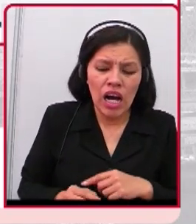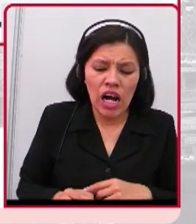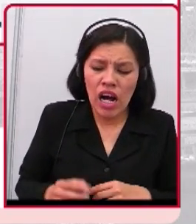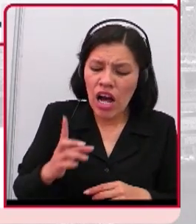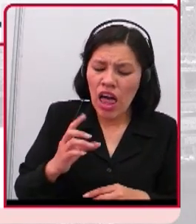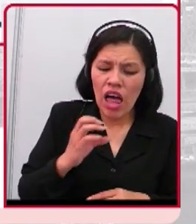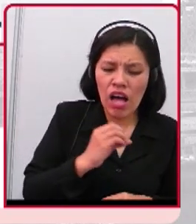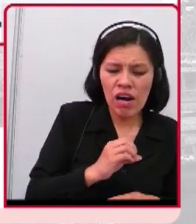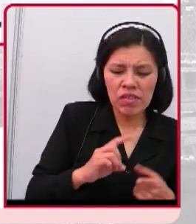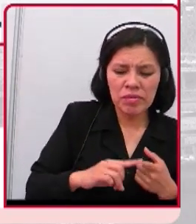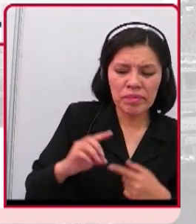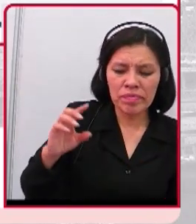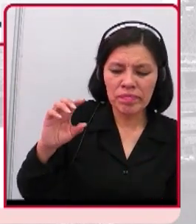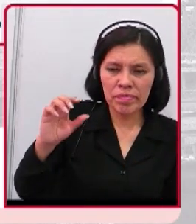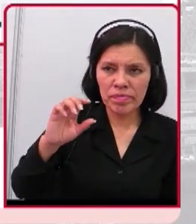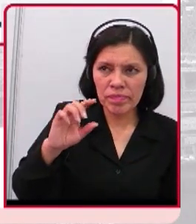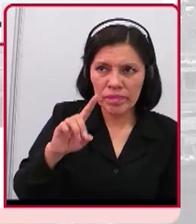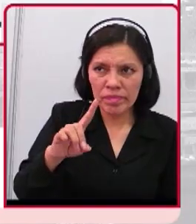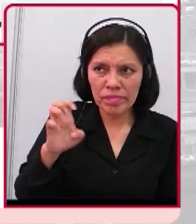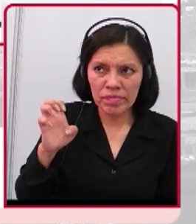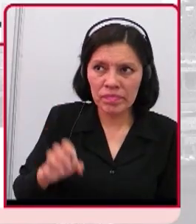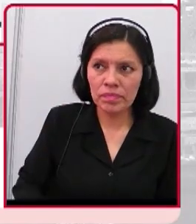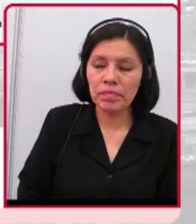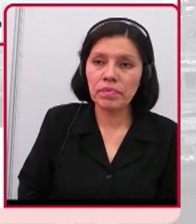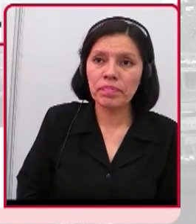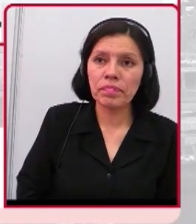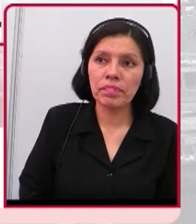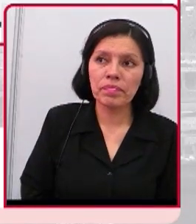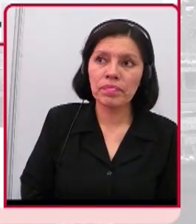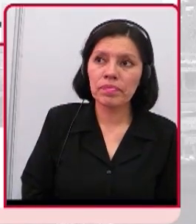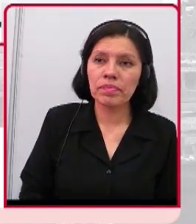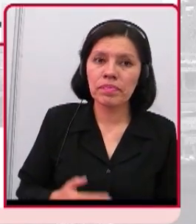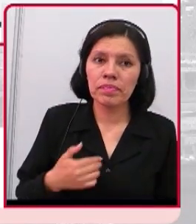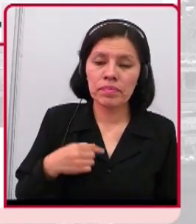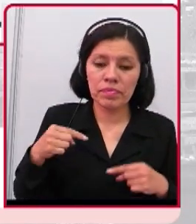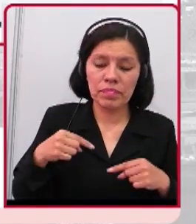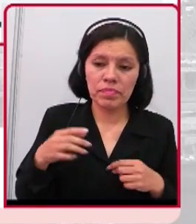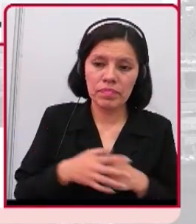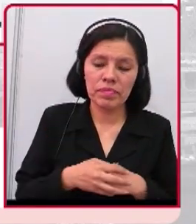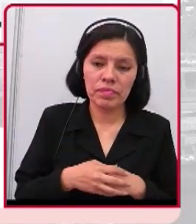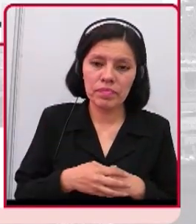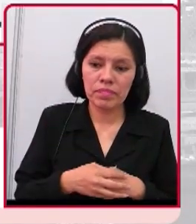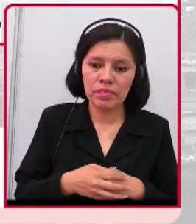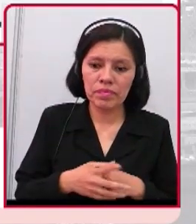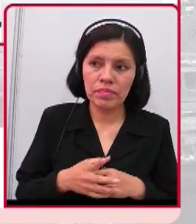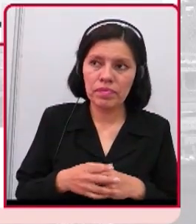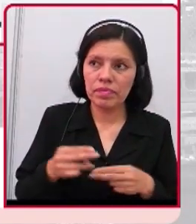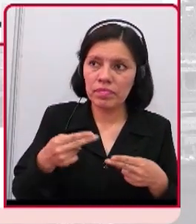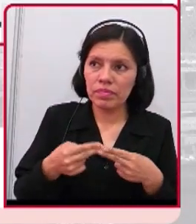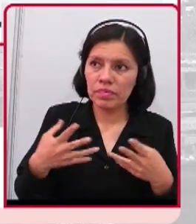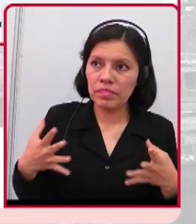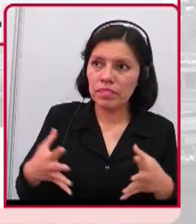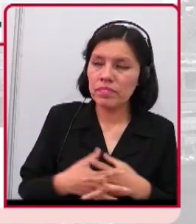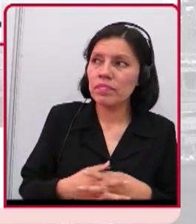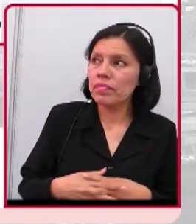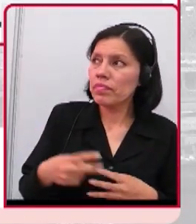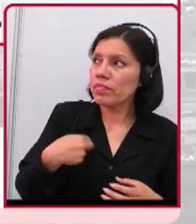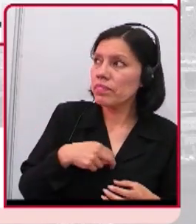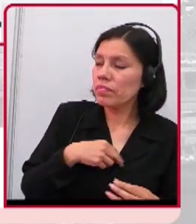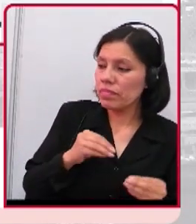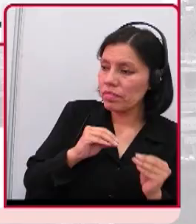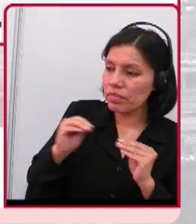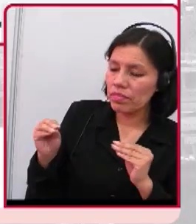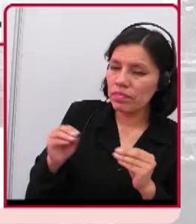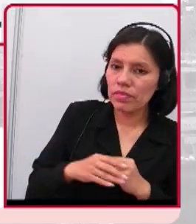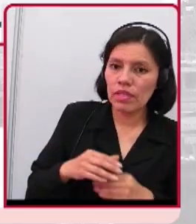100. Esta herramienta la hemos implementado, o esta ecuación la hemos implementado en PySystem.